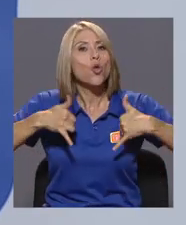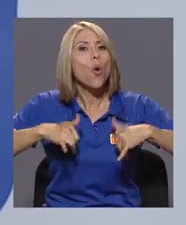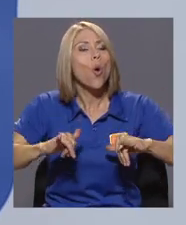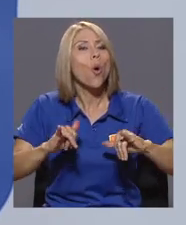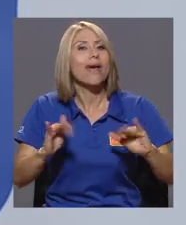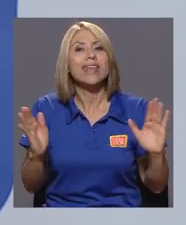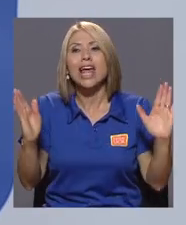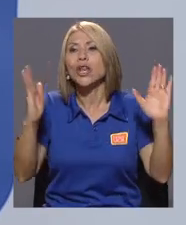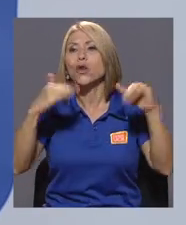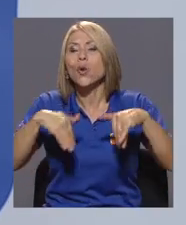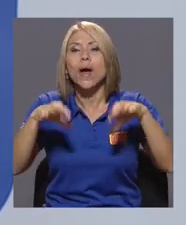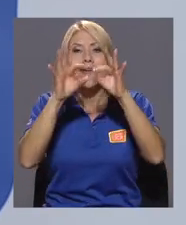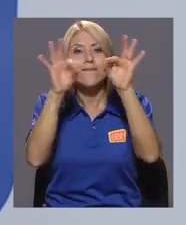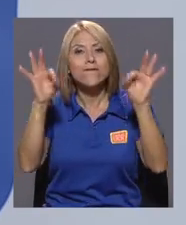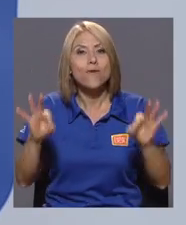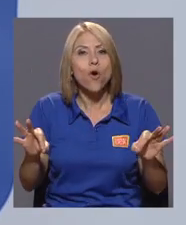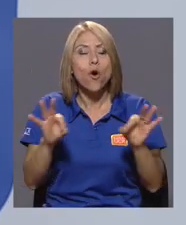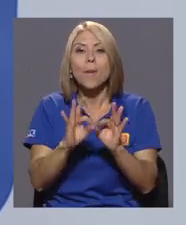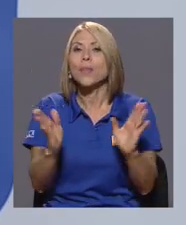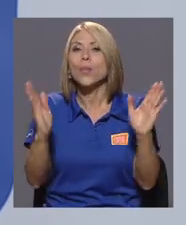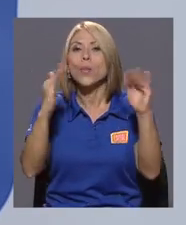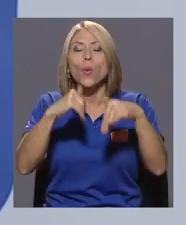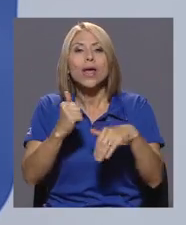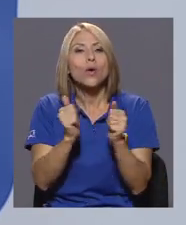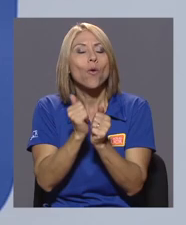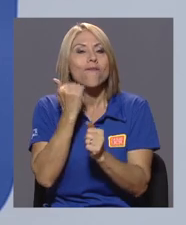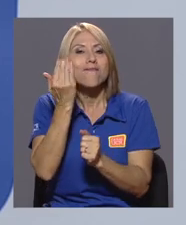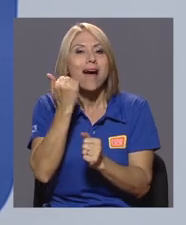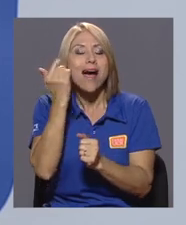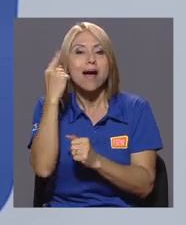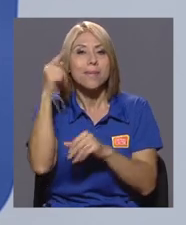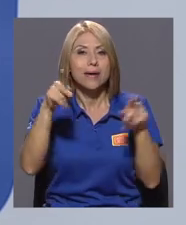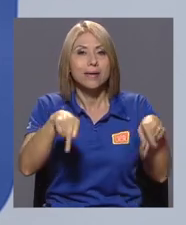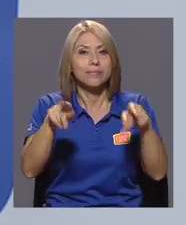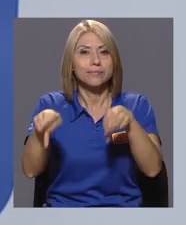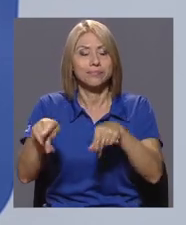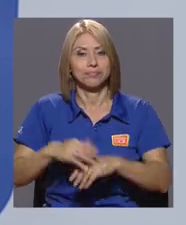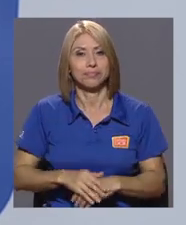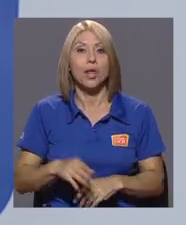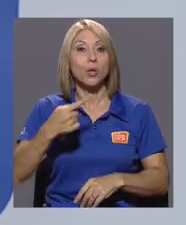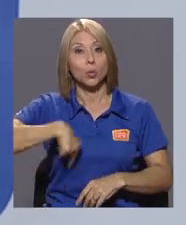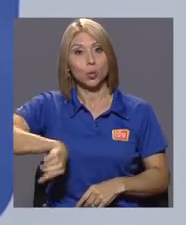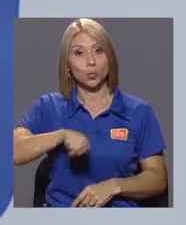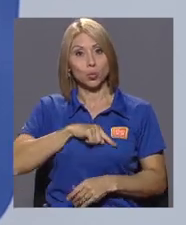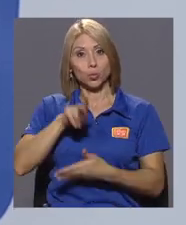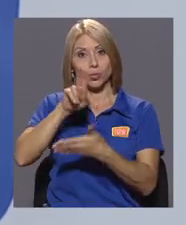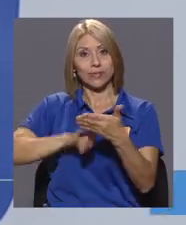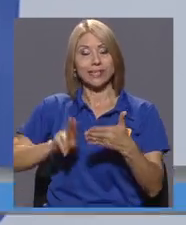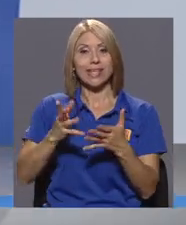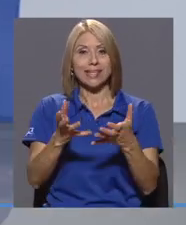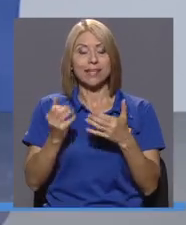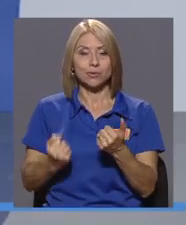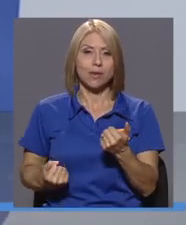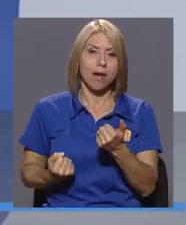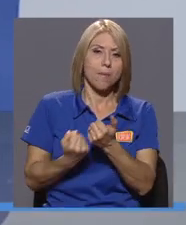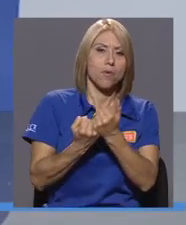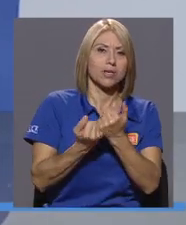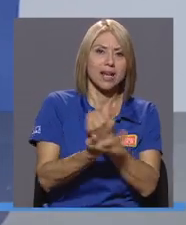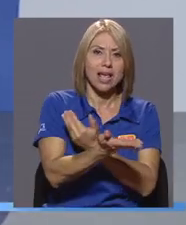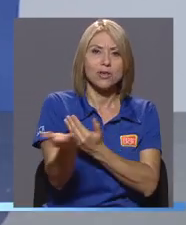no sea en el formato y en las facilidades que la ciudadanía quisiera entonces nosotros como universidad queremos apoyar esta iniciativa